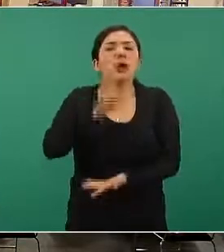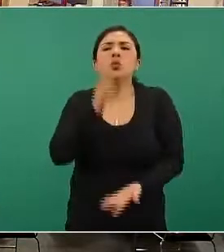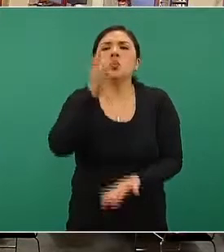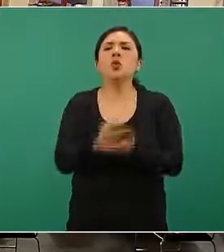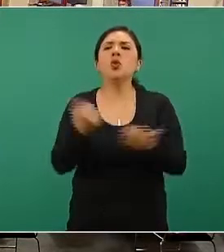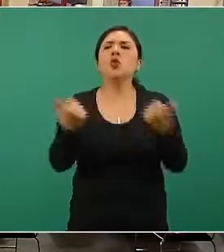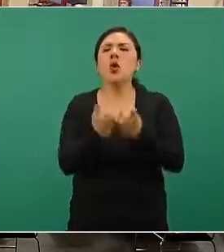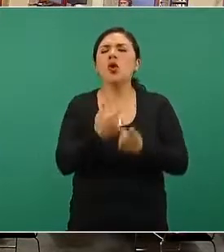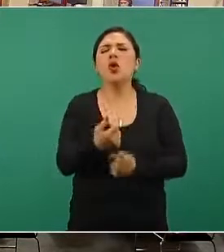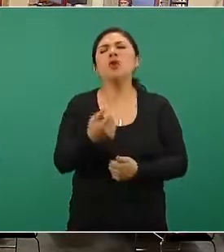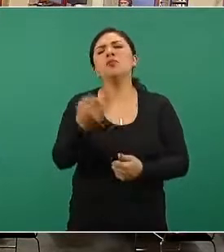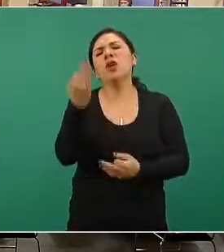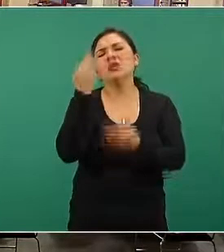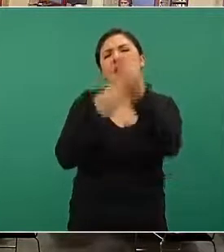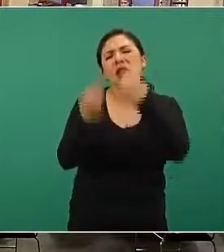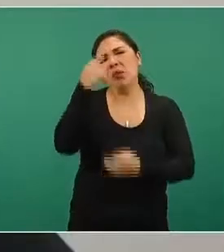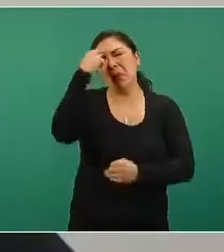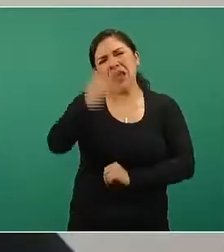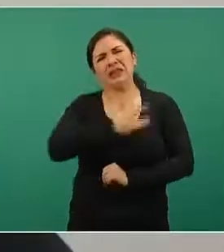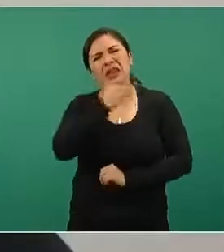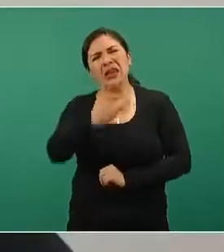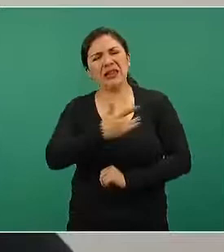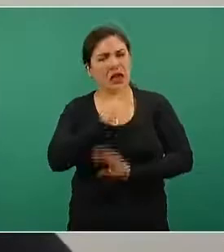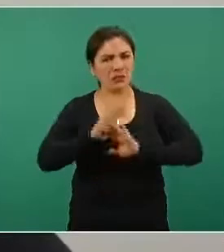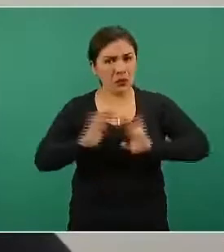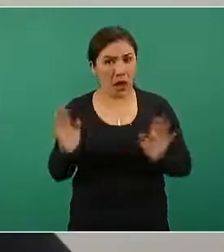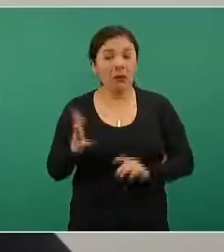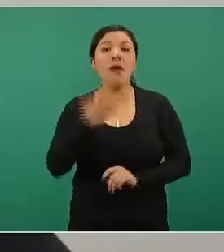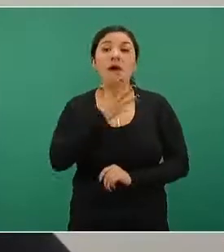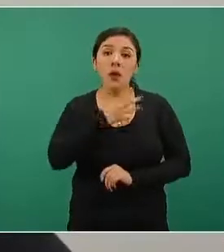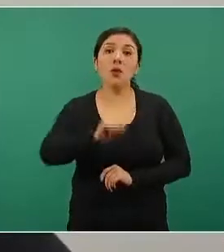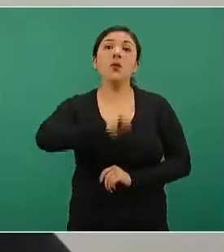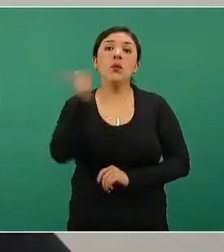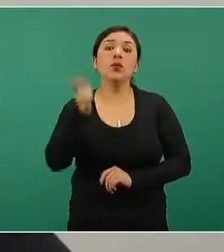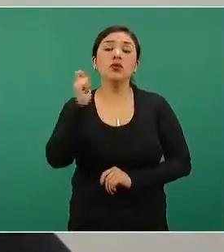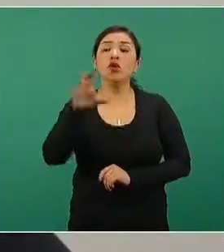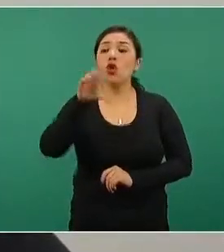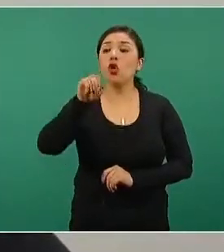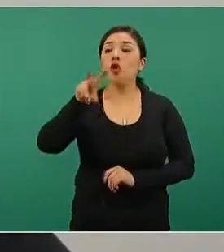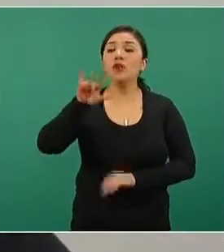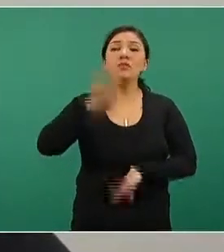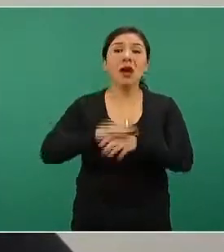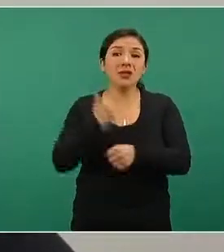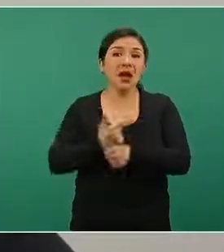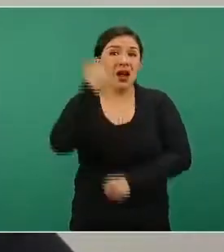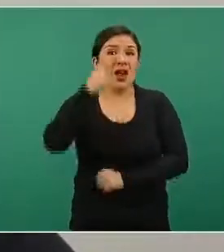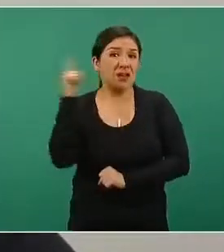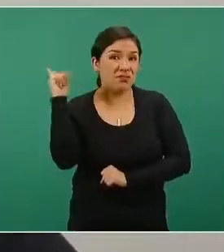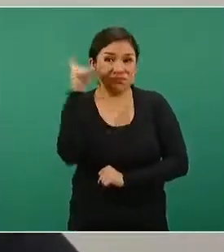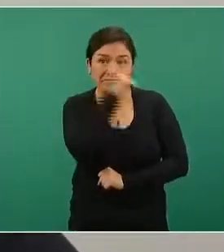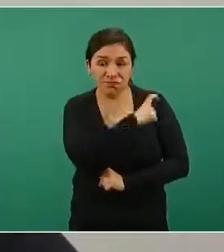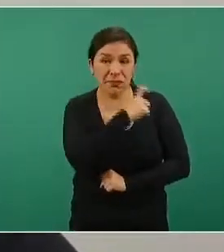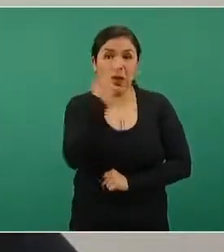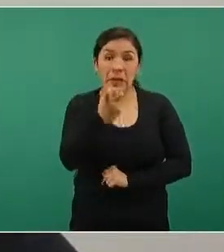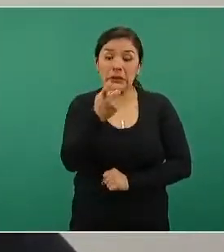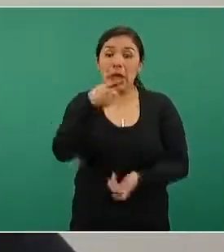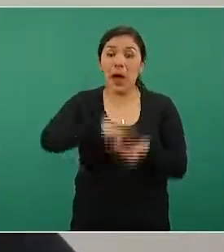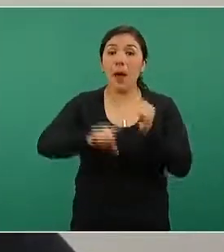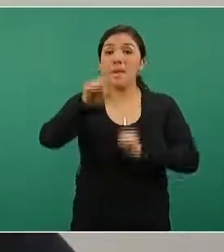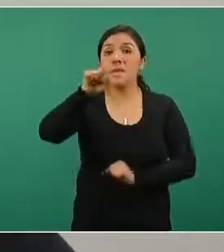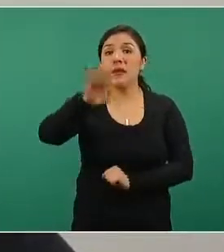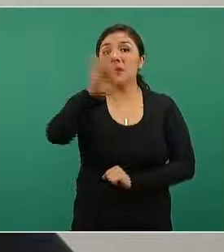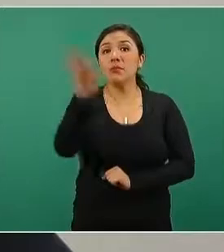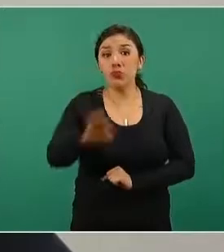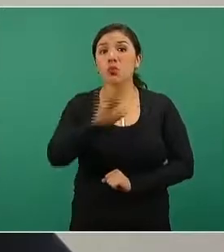tratamiento sintomático, también tenemos la presentación de lo que es COVID grave y COVID crítico. Un 20% al menos